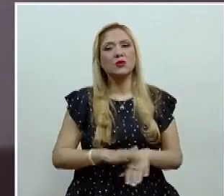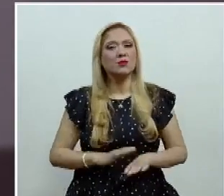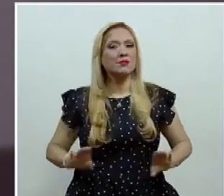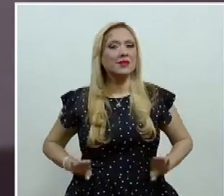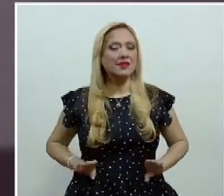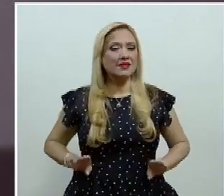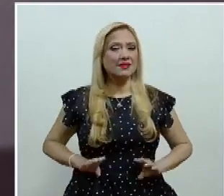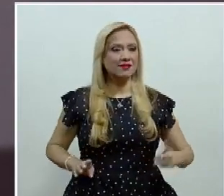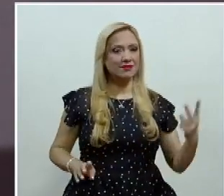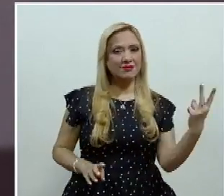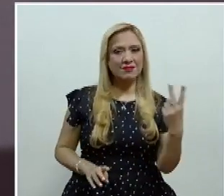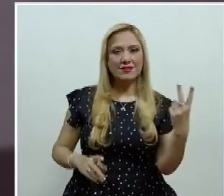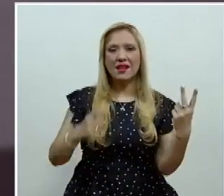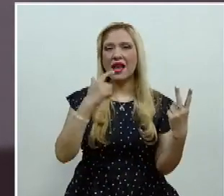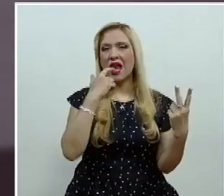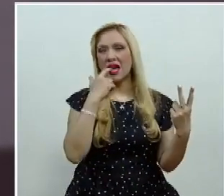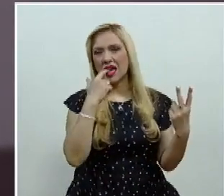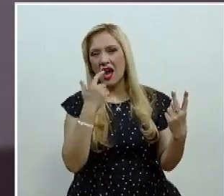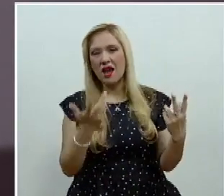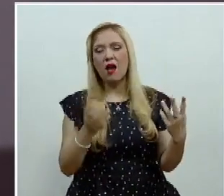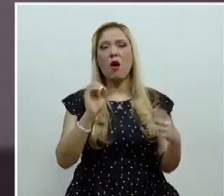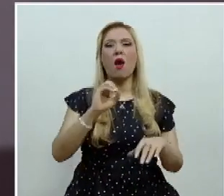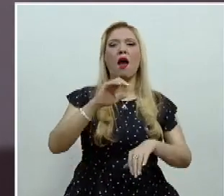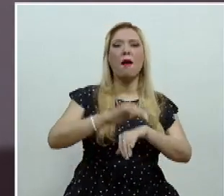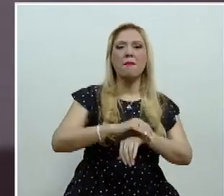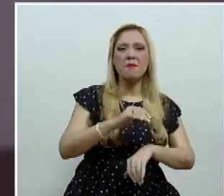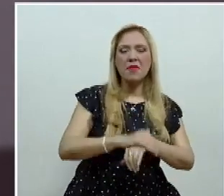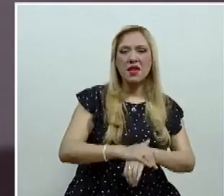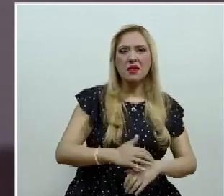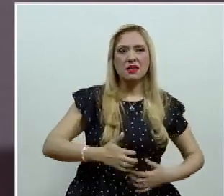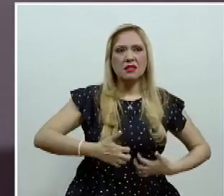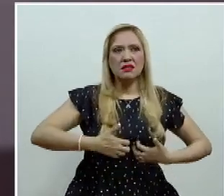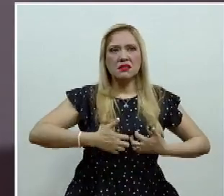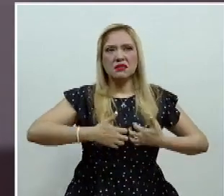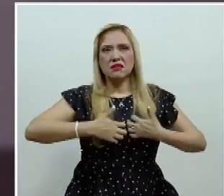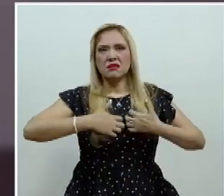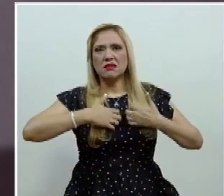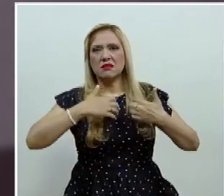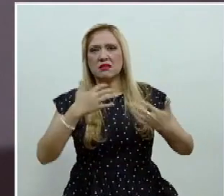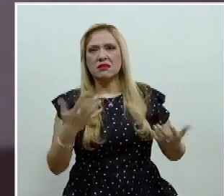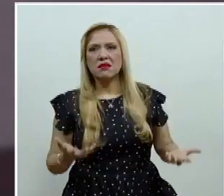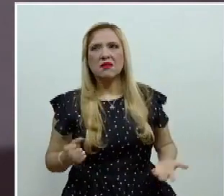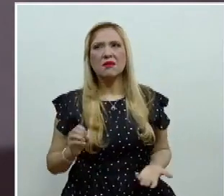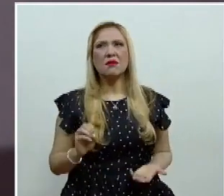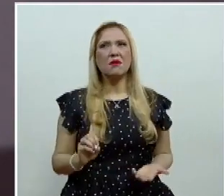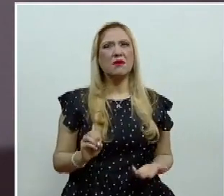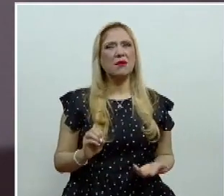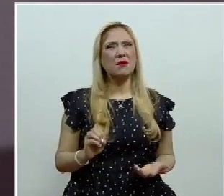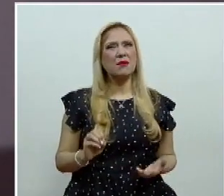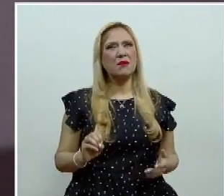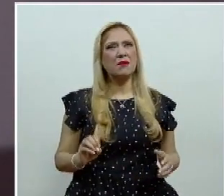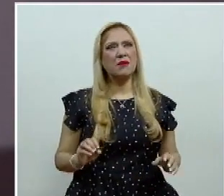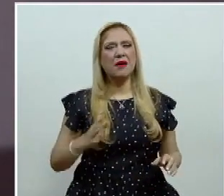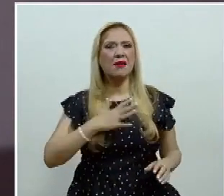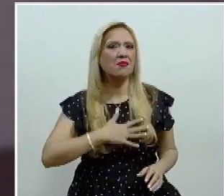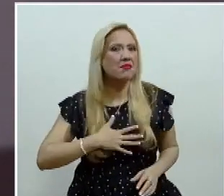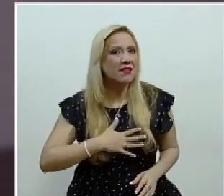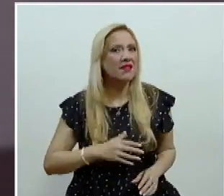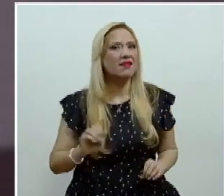pareja o una relación de amistad o una relación, mucho tipo de relaciones que tienen que ver